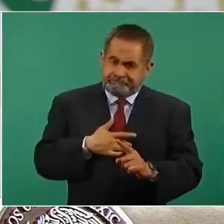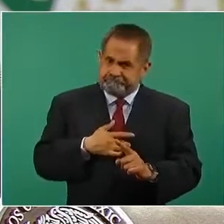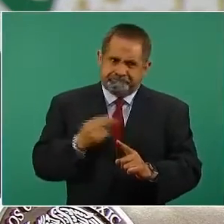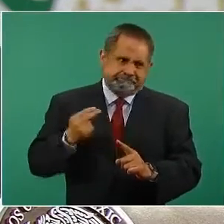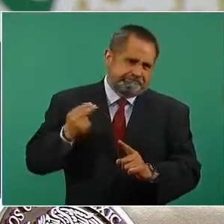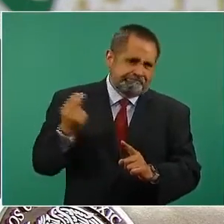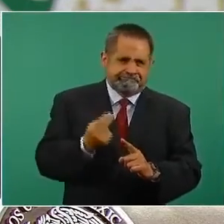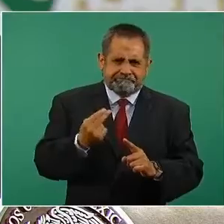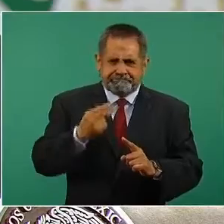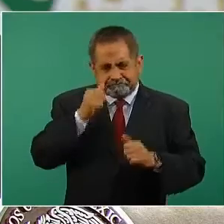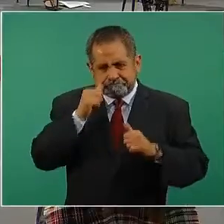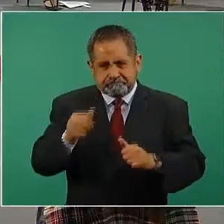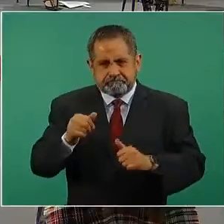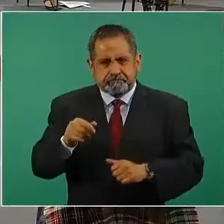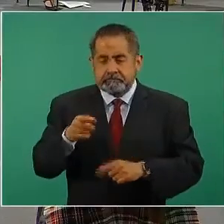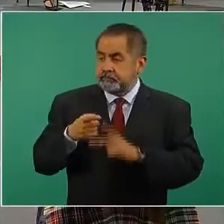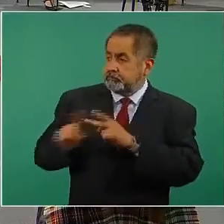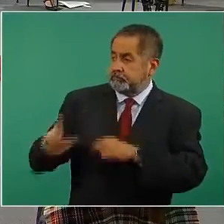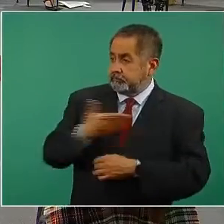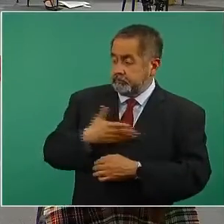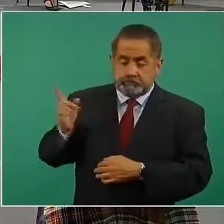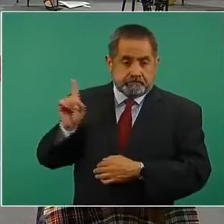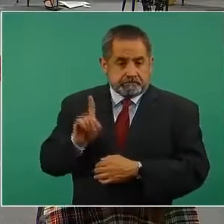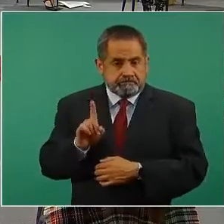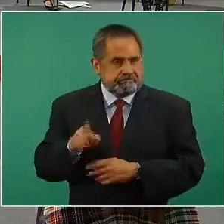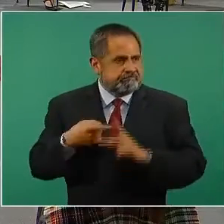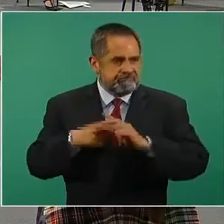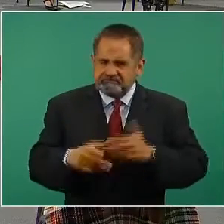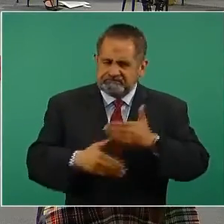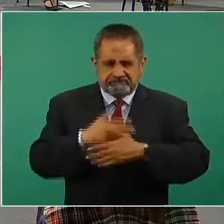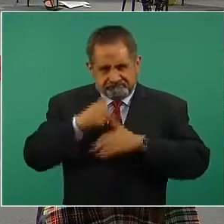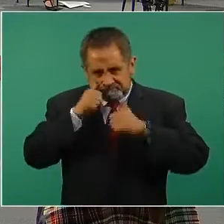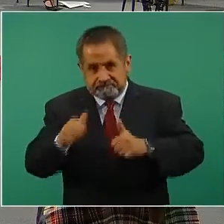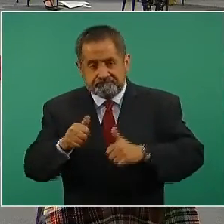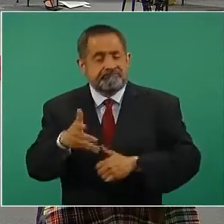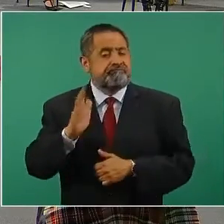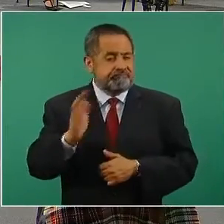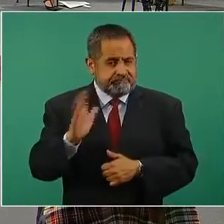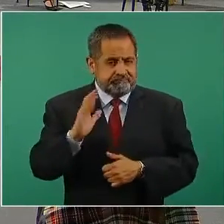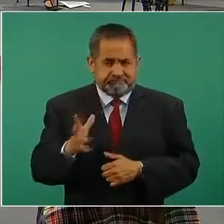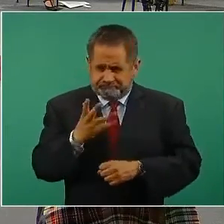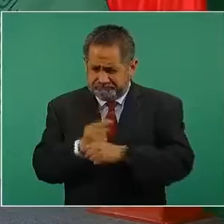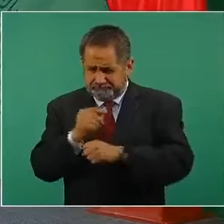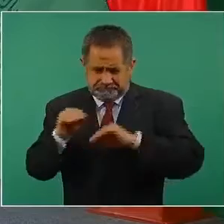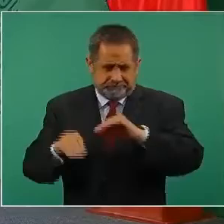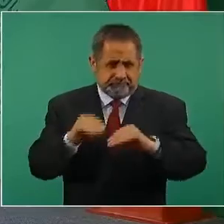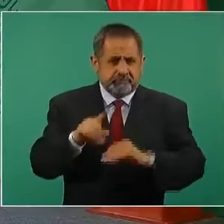al arribo de su administración, señor presidente. Hemos podido ya atender